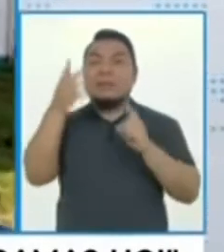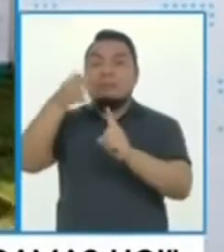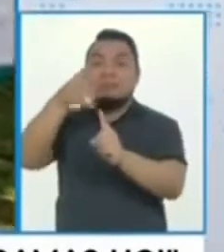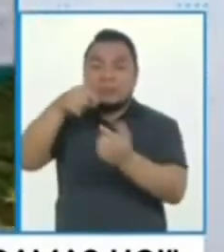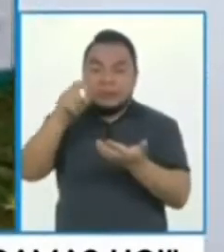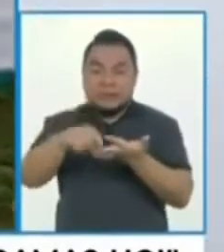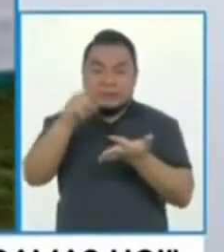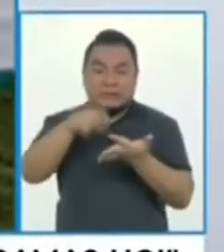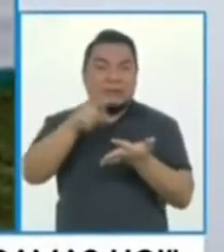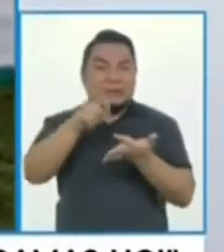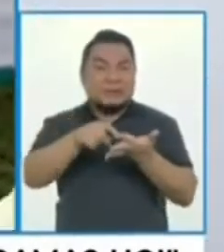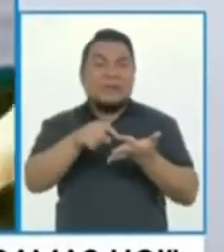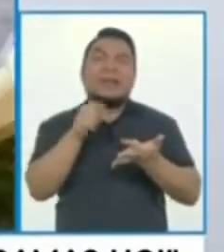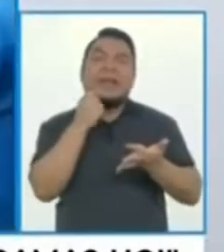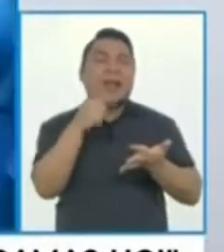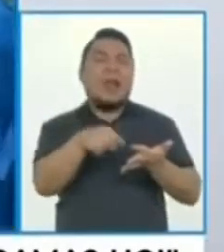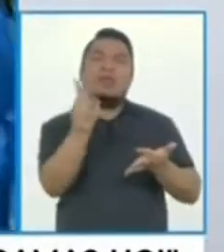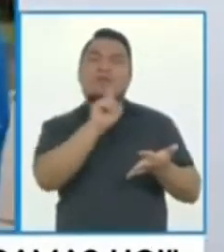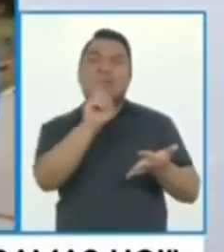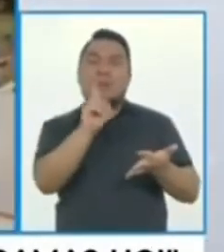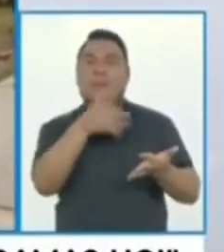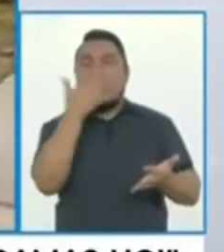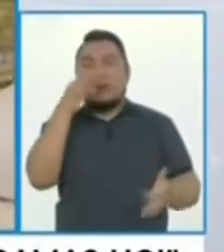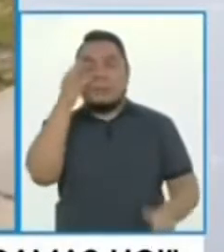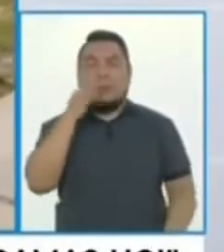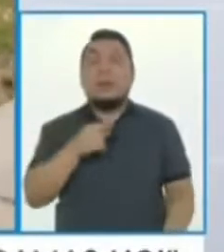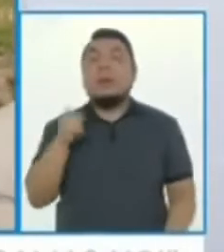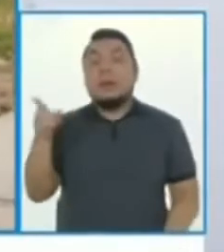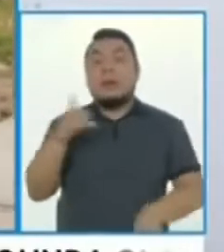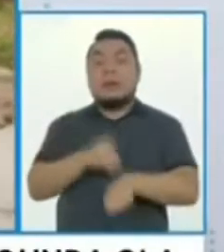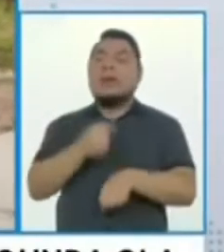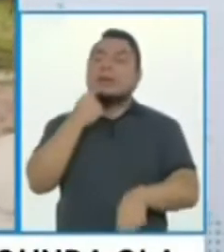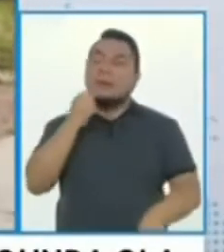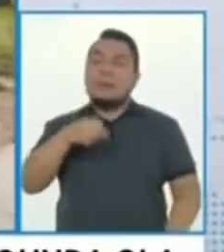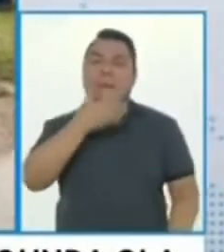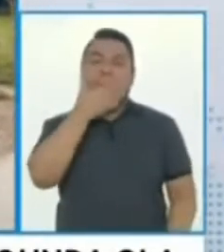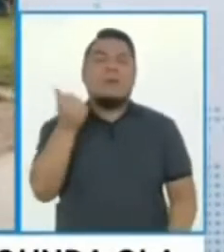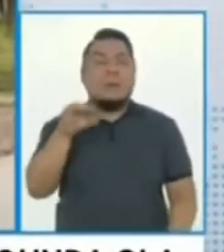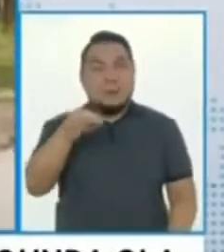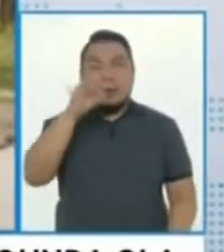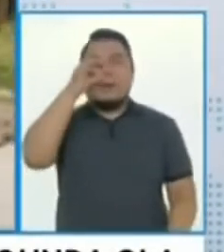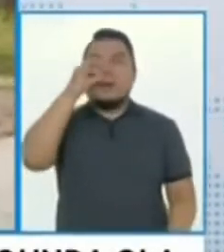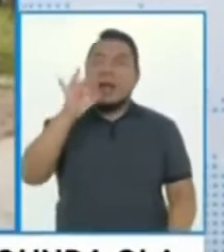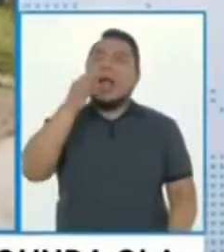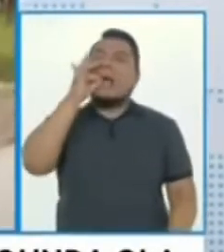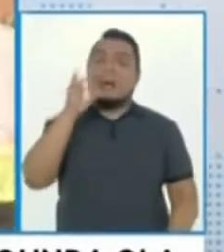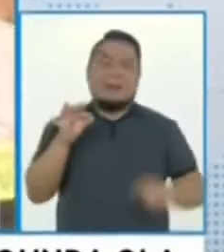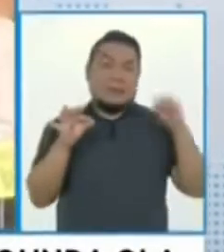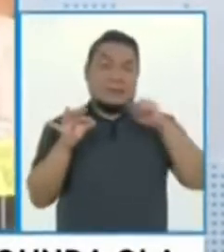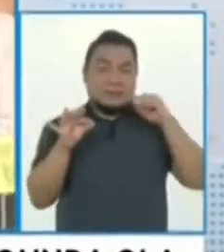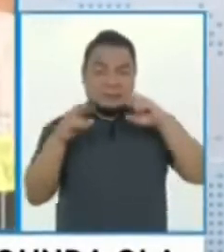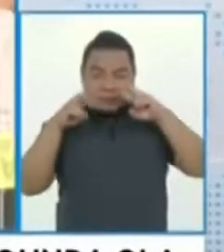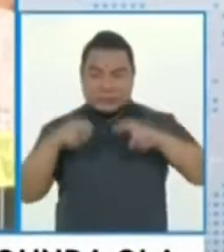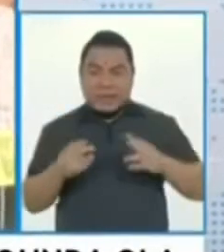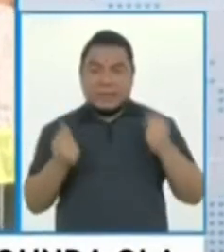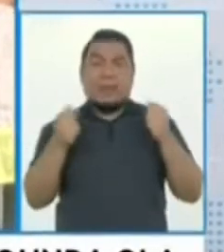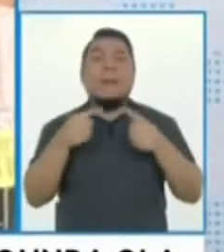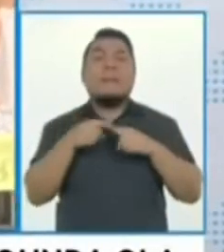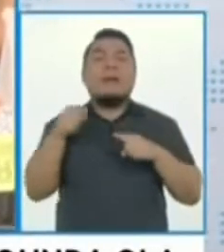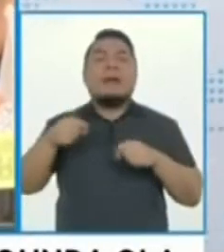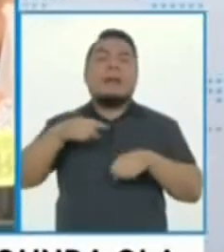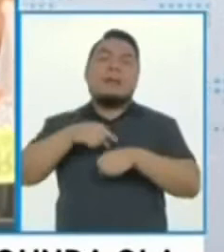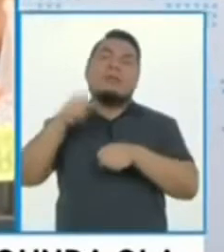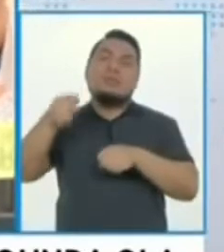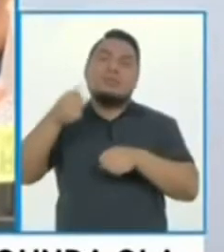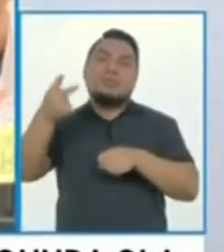casos. Las pruebas moleculares, que eran las que aconsejaban médicos y epidemiólogos hasta el día de hoy, se usaban en muy poca cantidad.